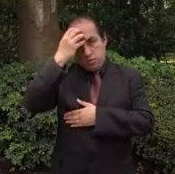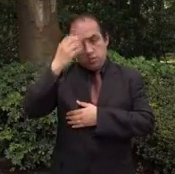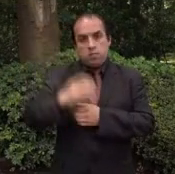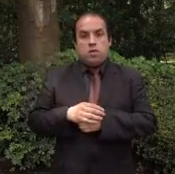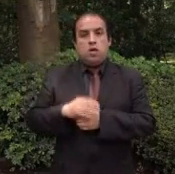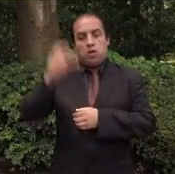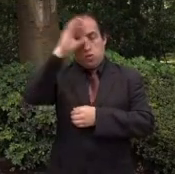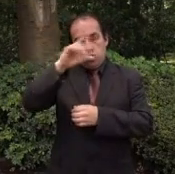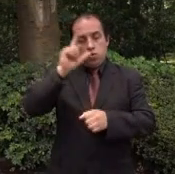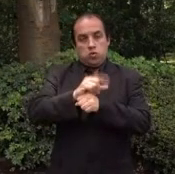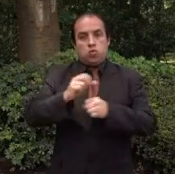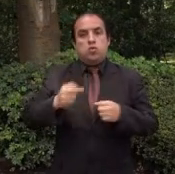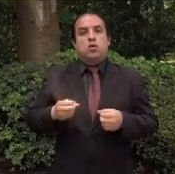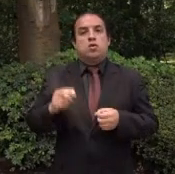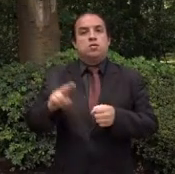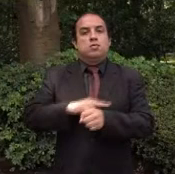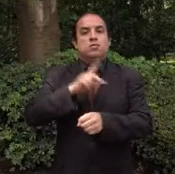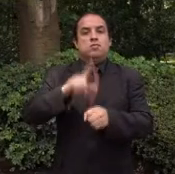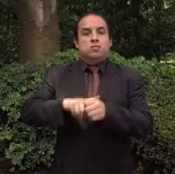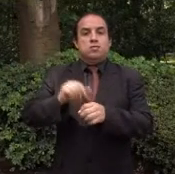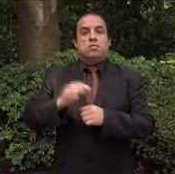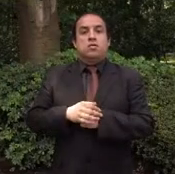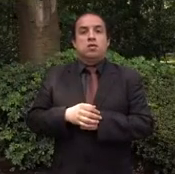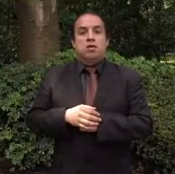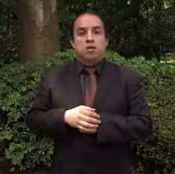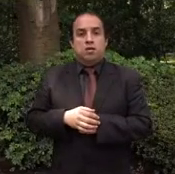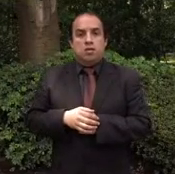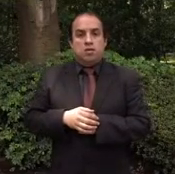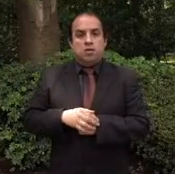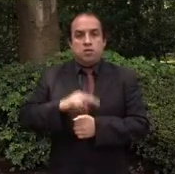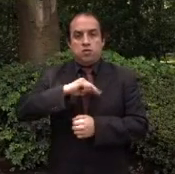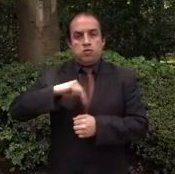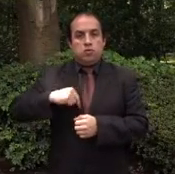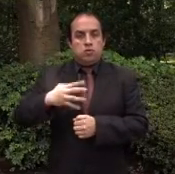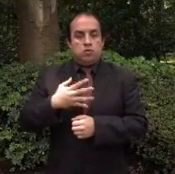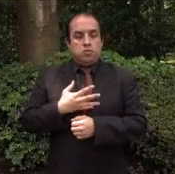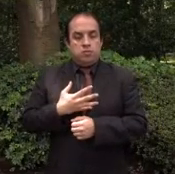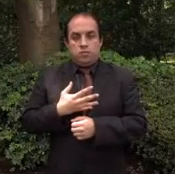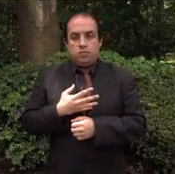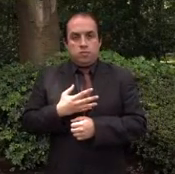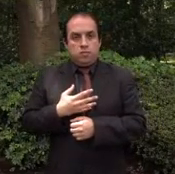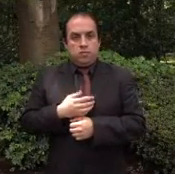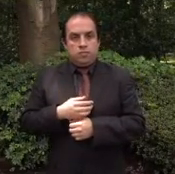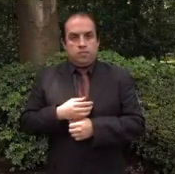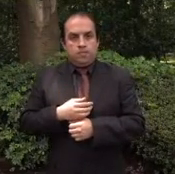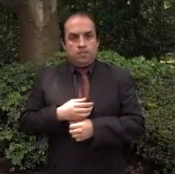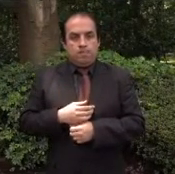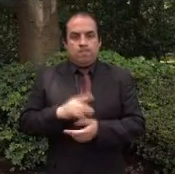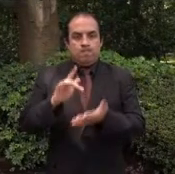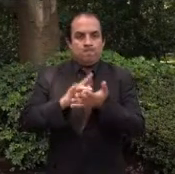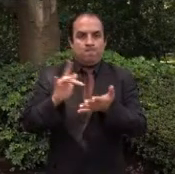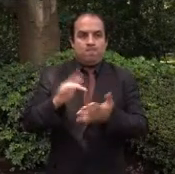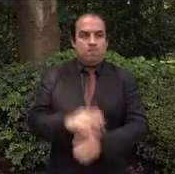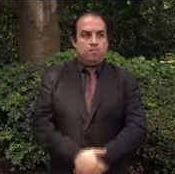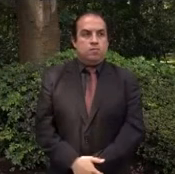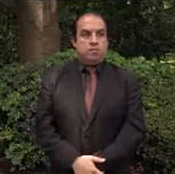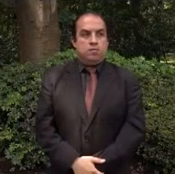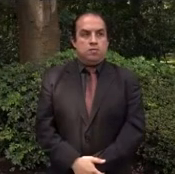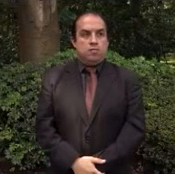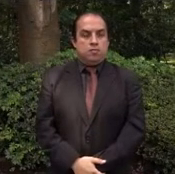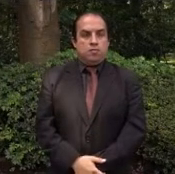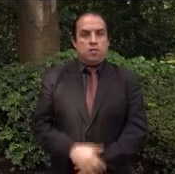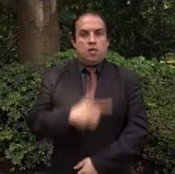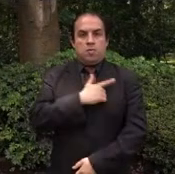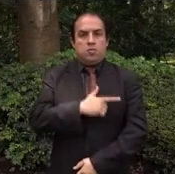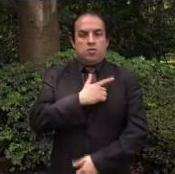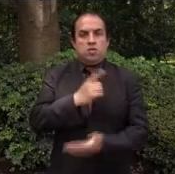Cultura y Naturaleza, vamos a estar abiertos siempre a la comunicación con la ciudadanía. Muchas gracias. Me gustaría